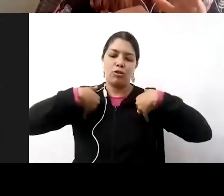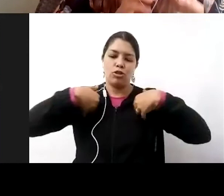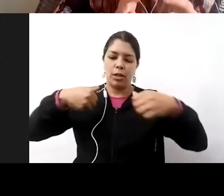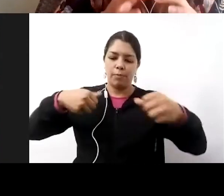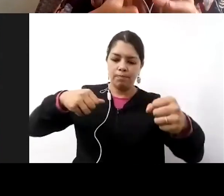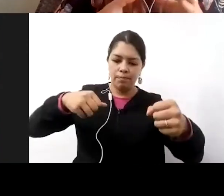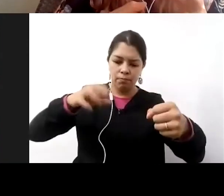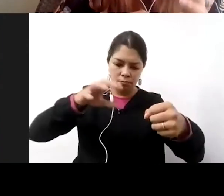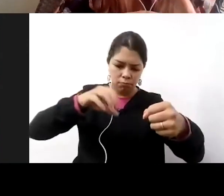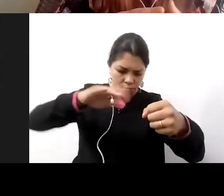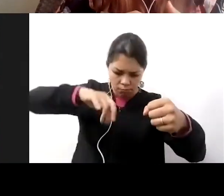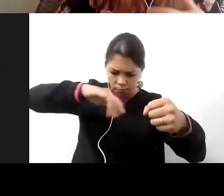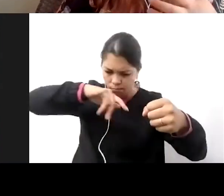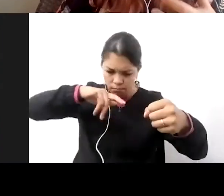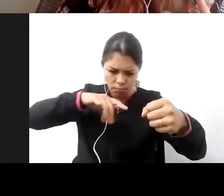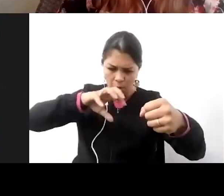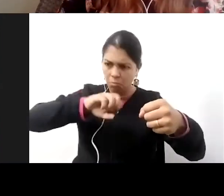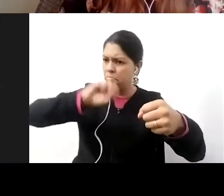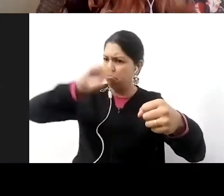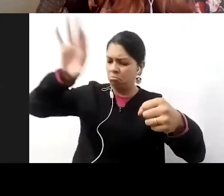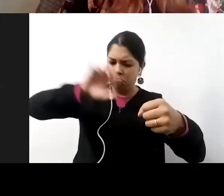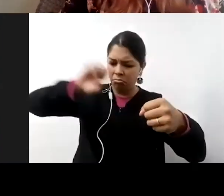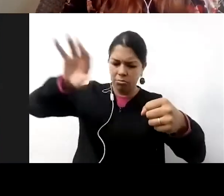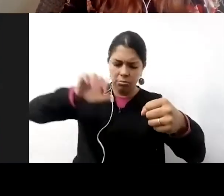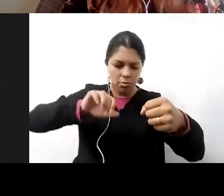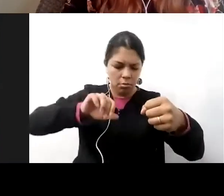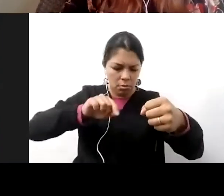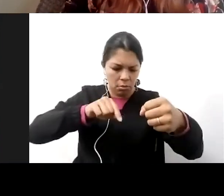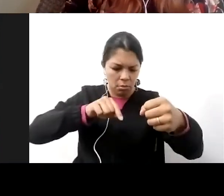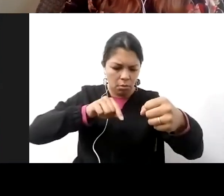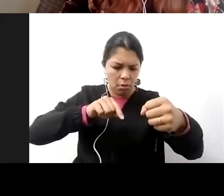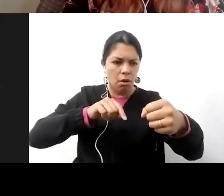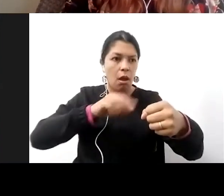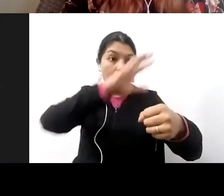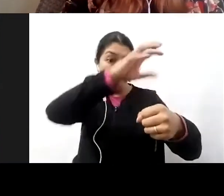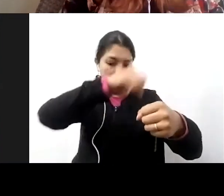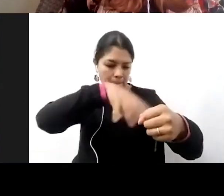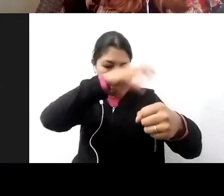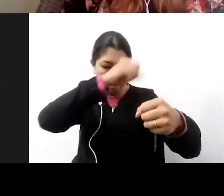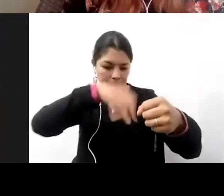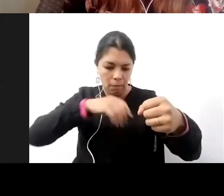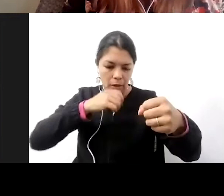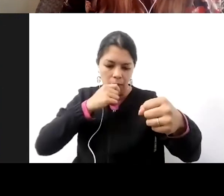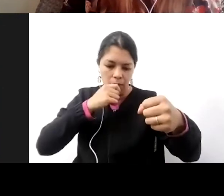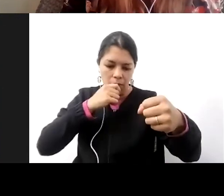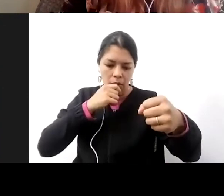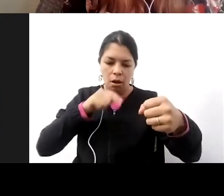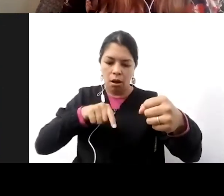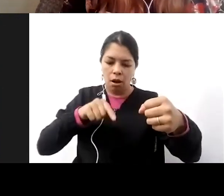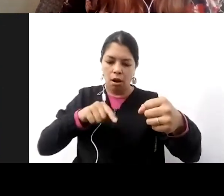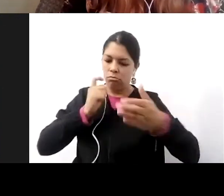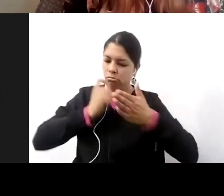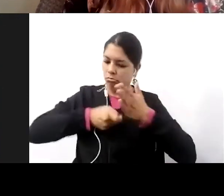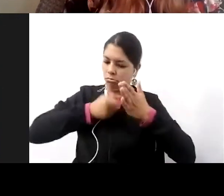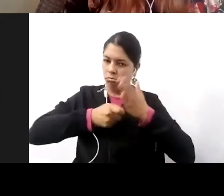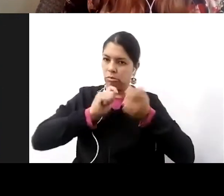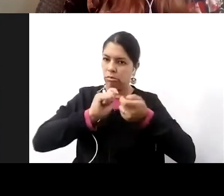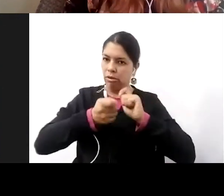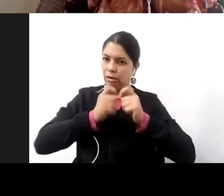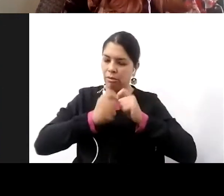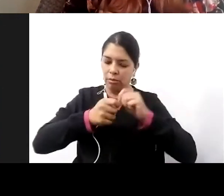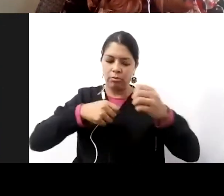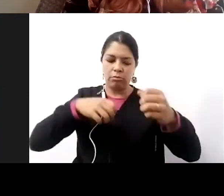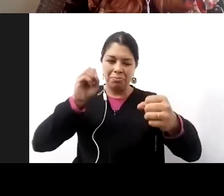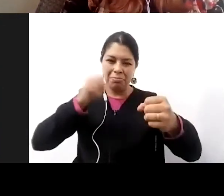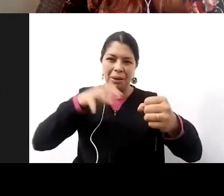a ir moldeando algunas de esas otras cositas que tenemos ahí guardadas. Todo esto nos va a permitir tener